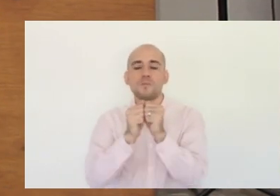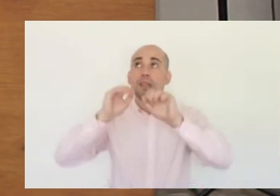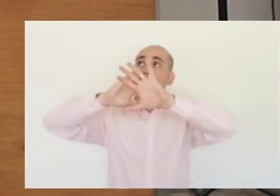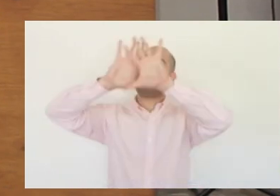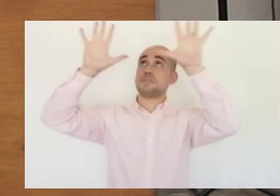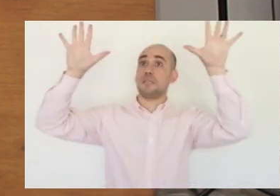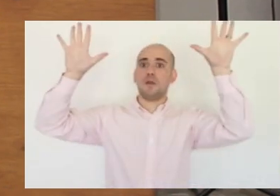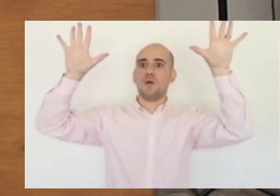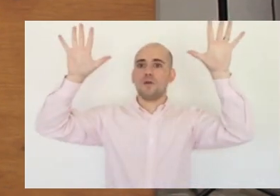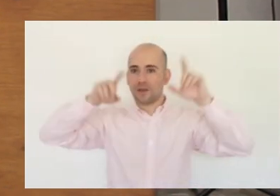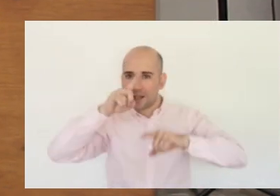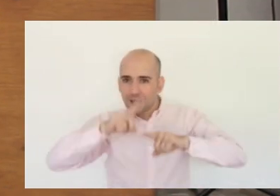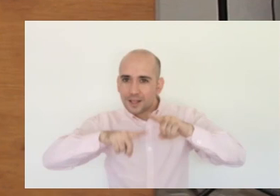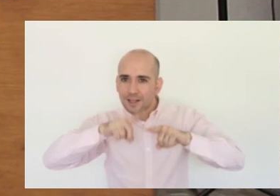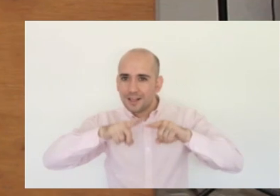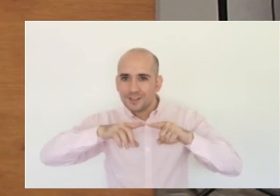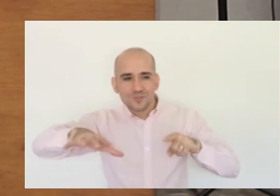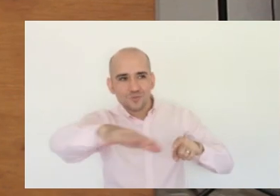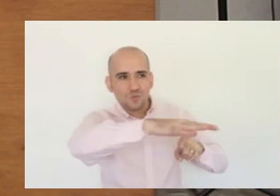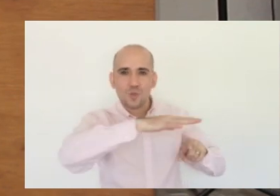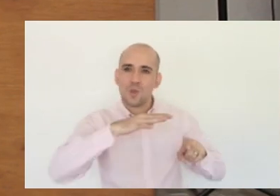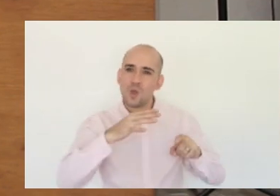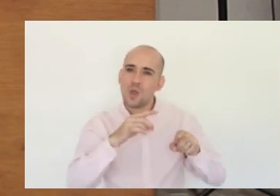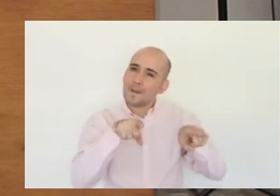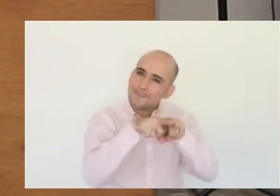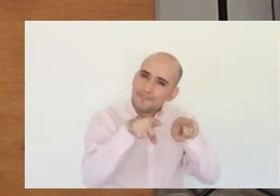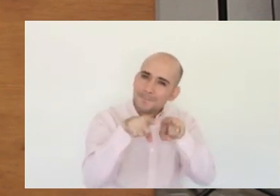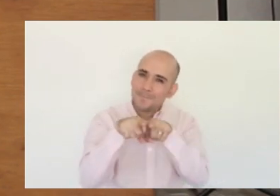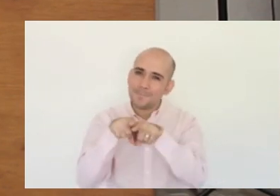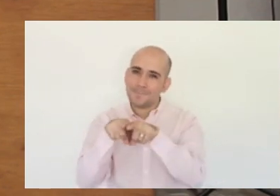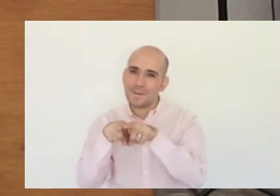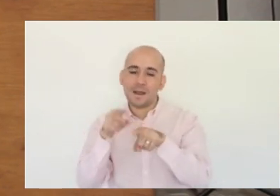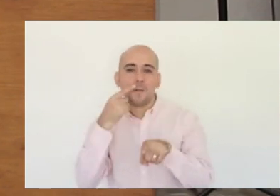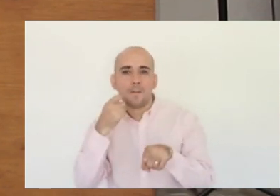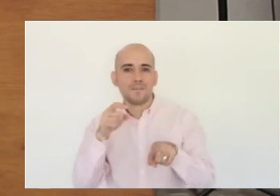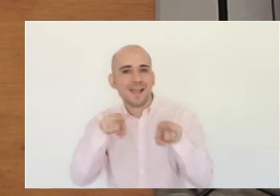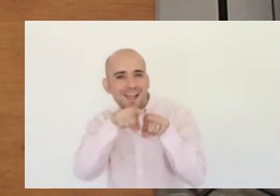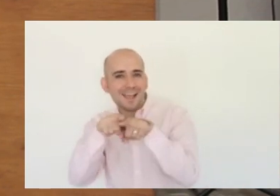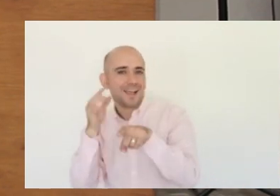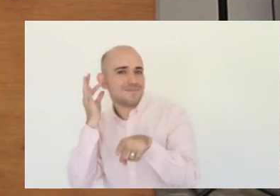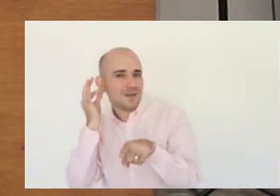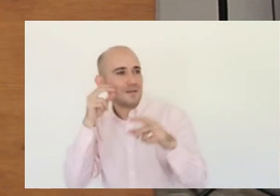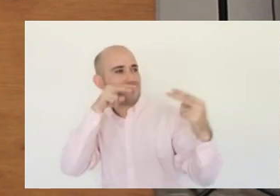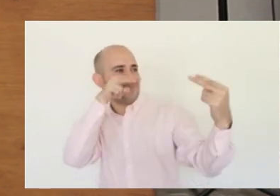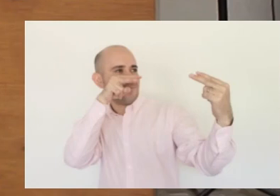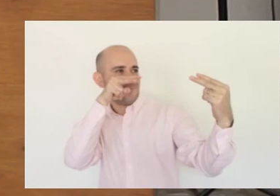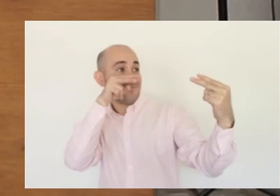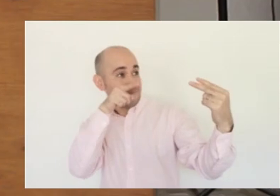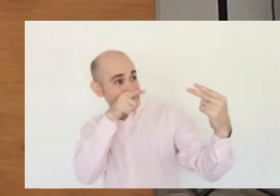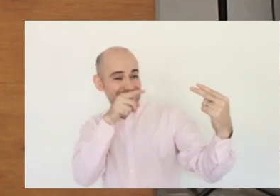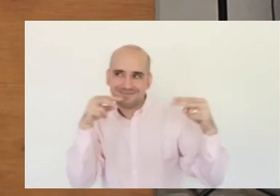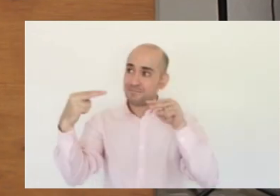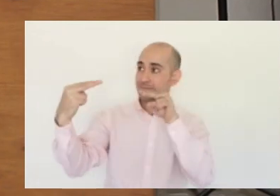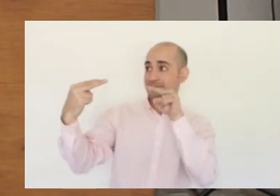margen. Bajo el cielo habitamos como hermanas y hermanos, nos miramos y reconocemos en los ojos que amamos y